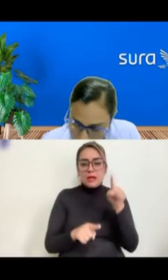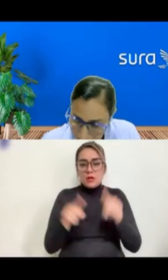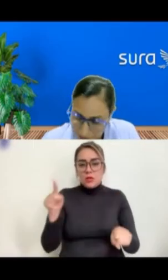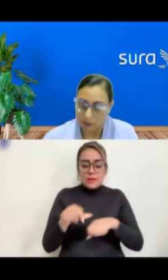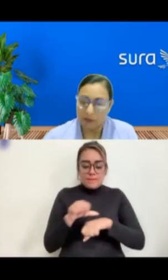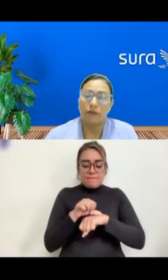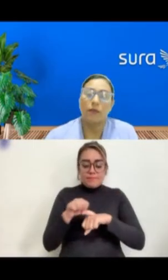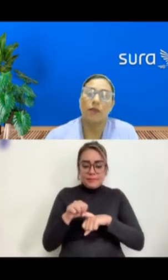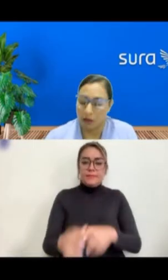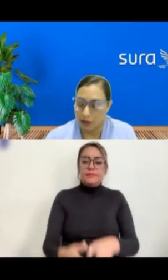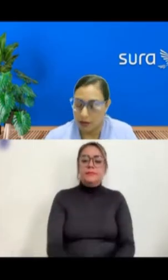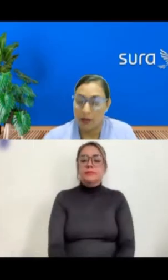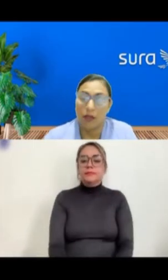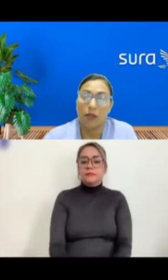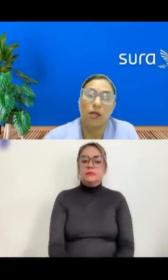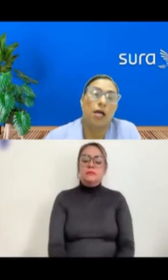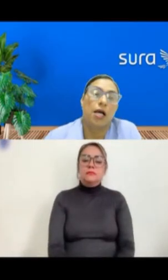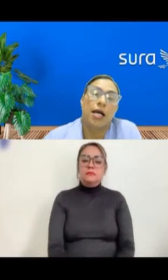herida.